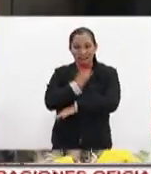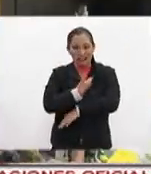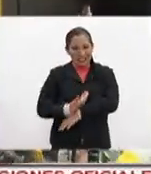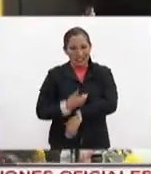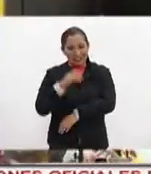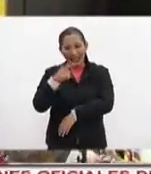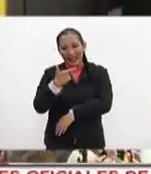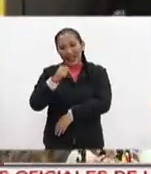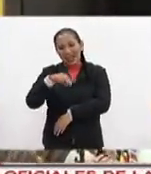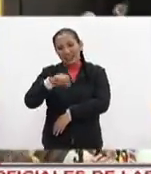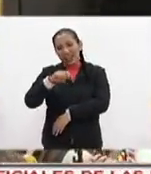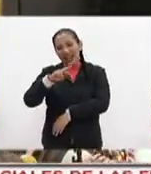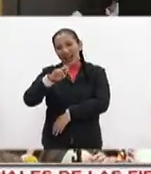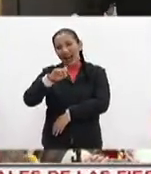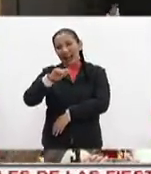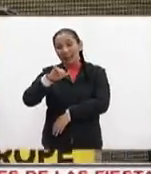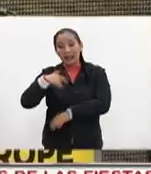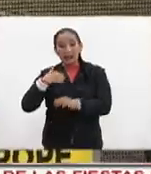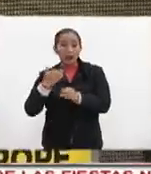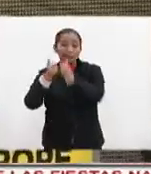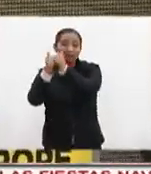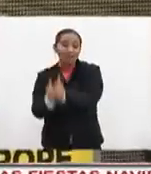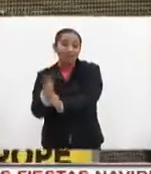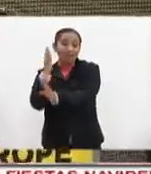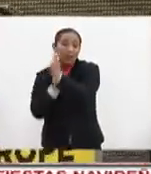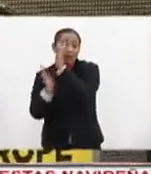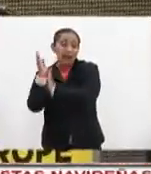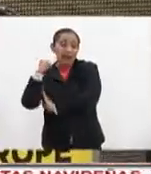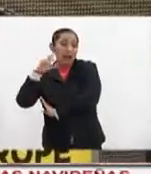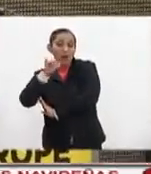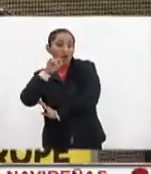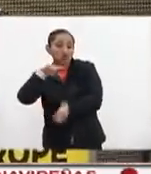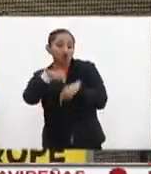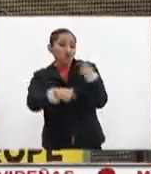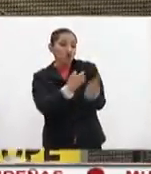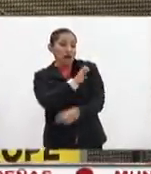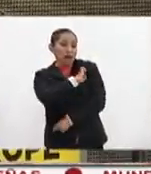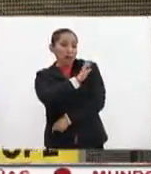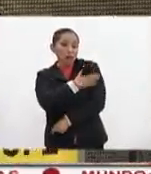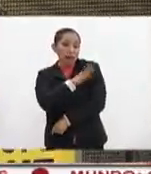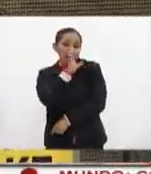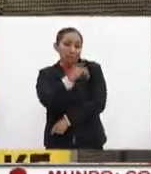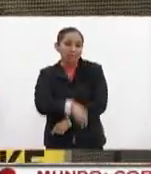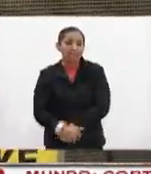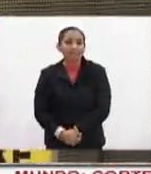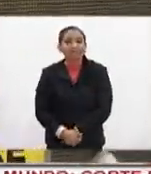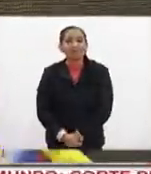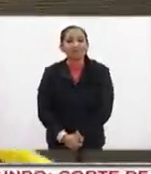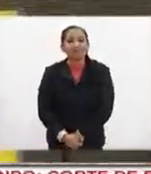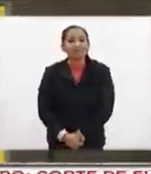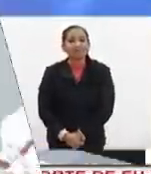la Generalitat dijo que por el momento se quedarán en Bélgica y no van a regresar a España.